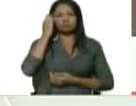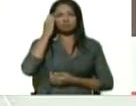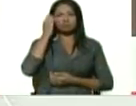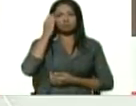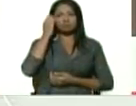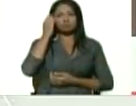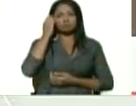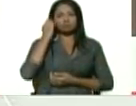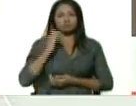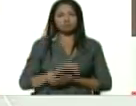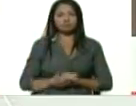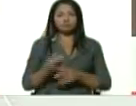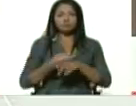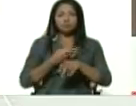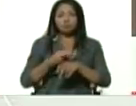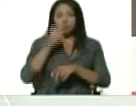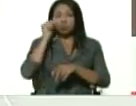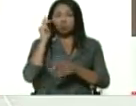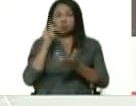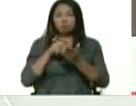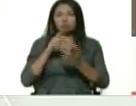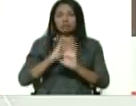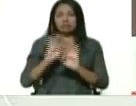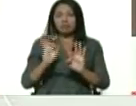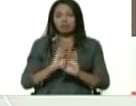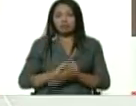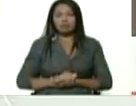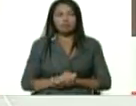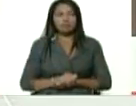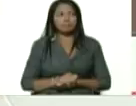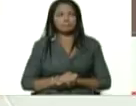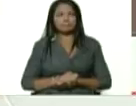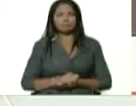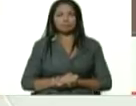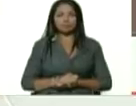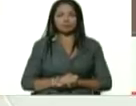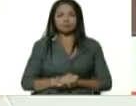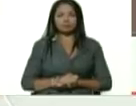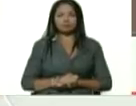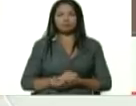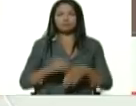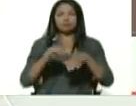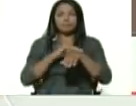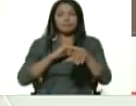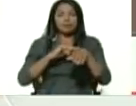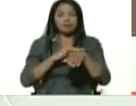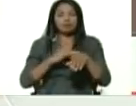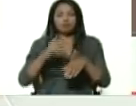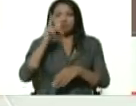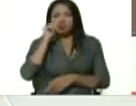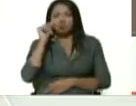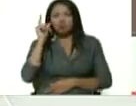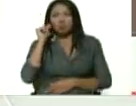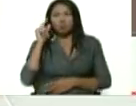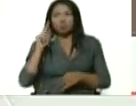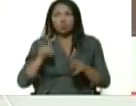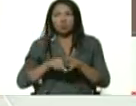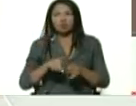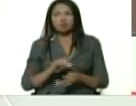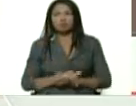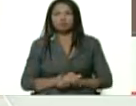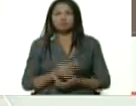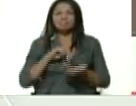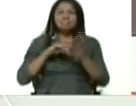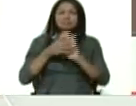de gobernadores que no están aquí presentes, de ministros, ¿no? ¿Qué es